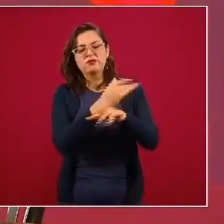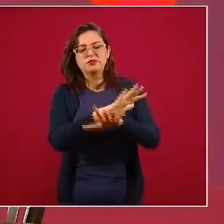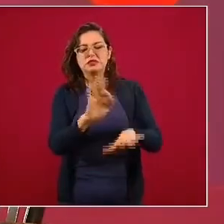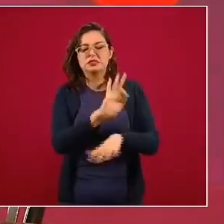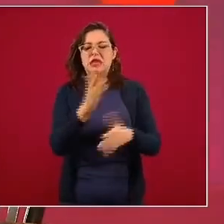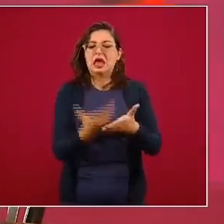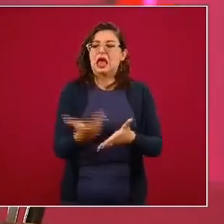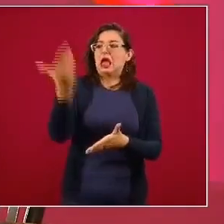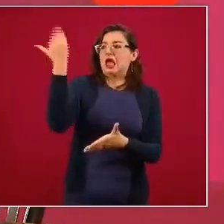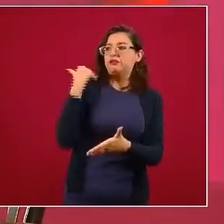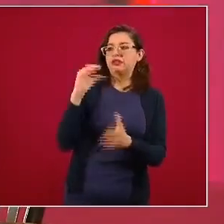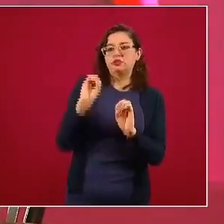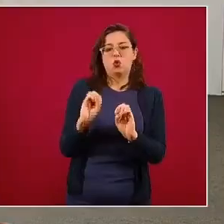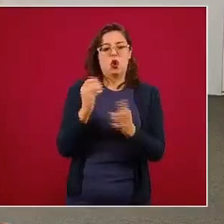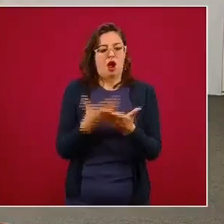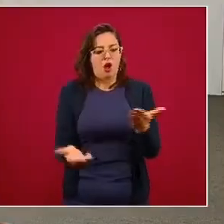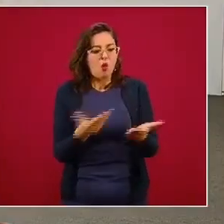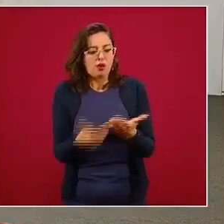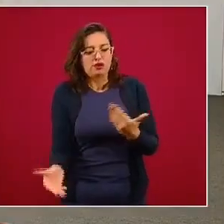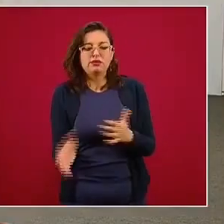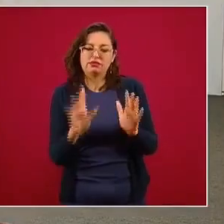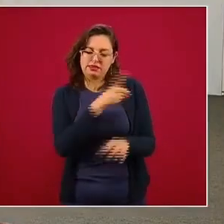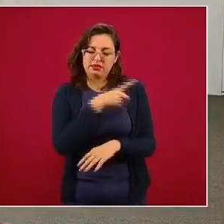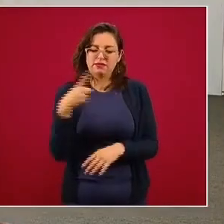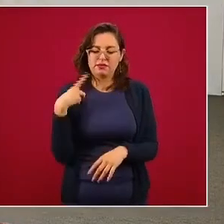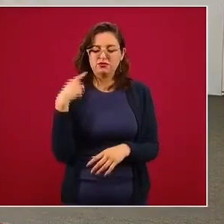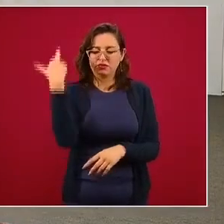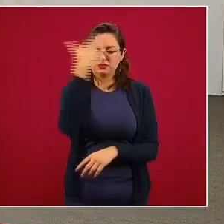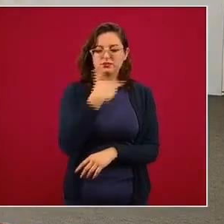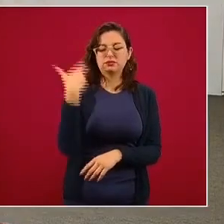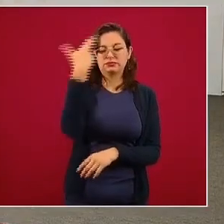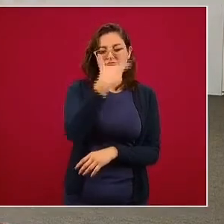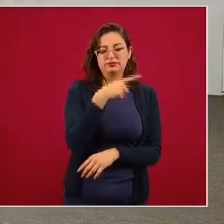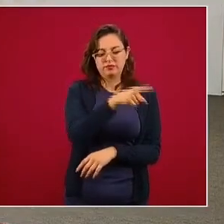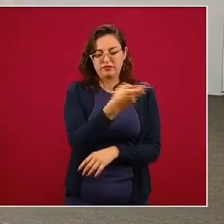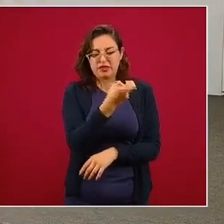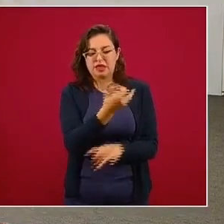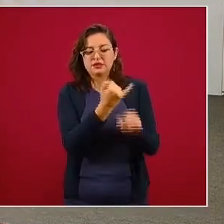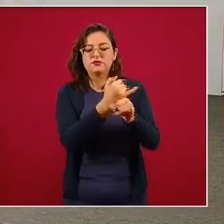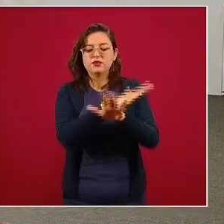informaciones preliminares o es algo reciente, pero en su mayoría lo que se ha